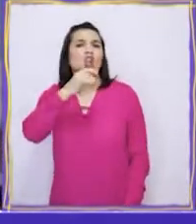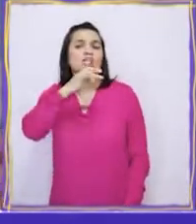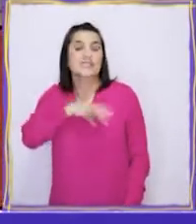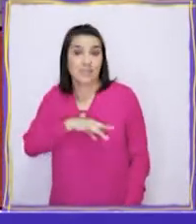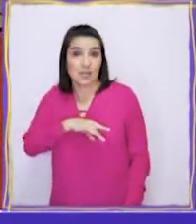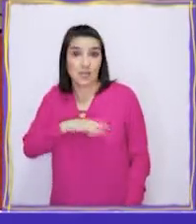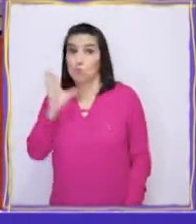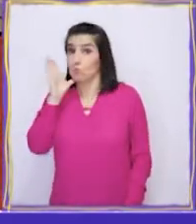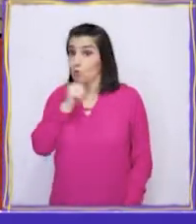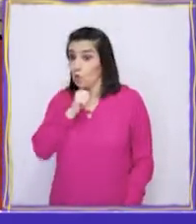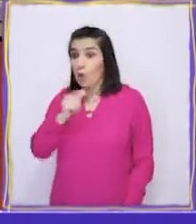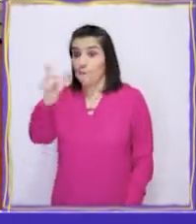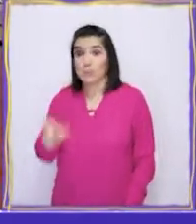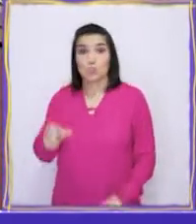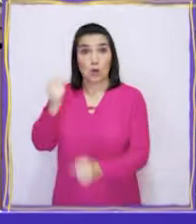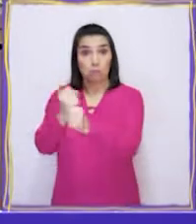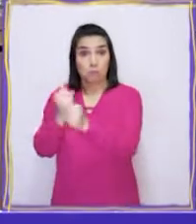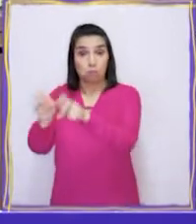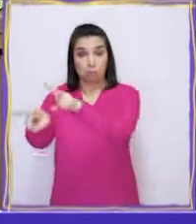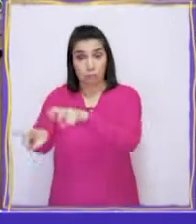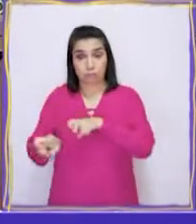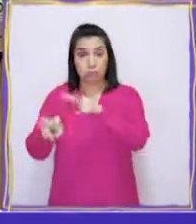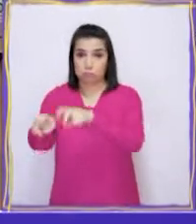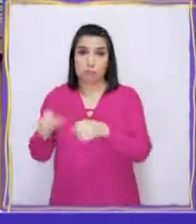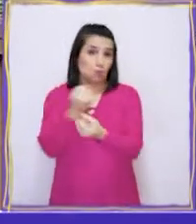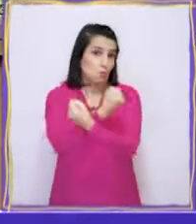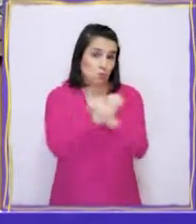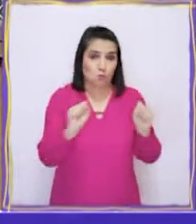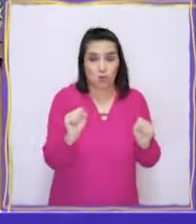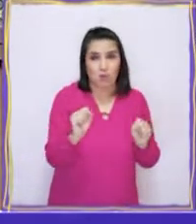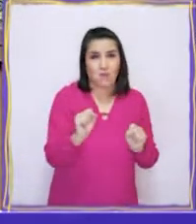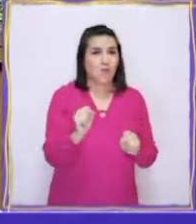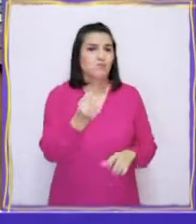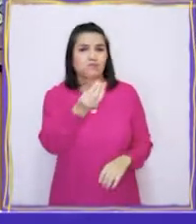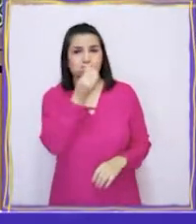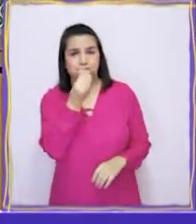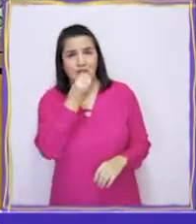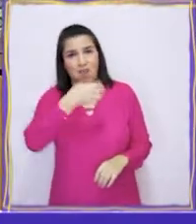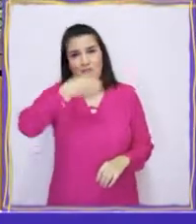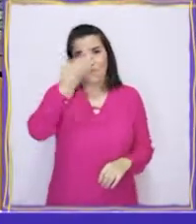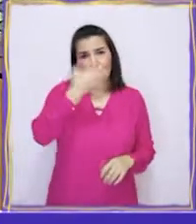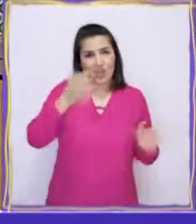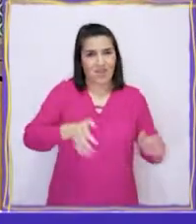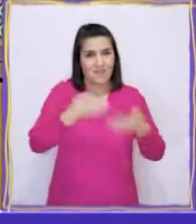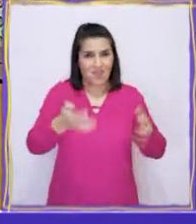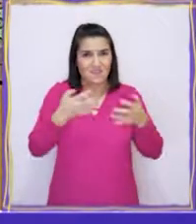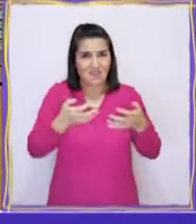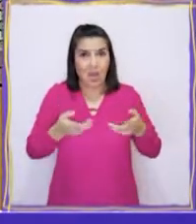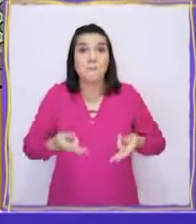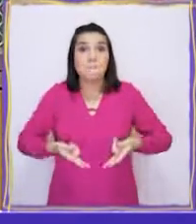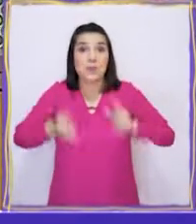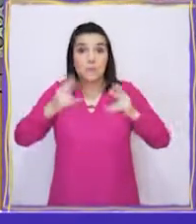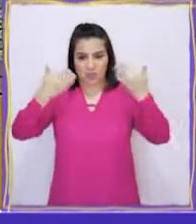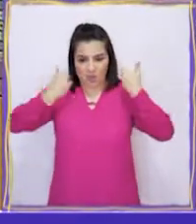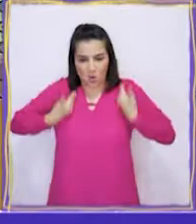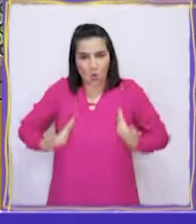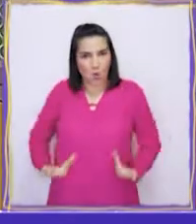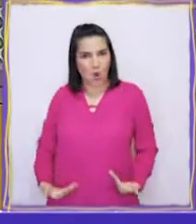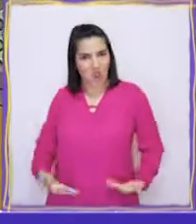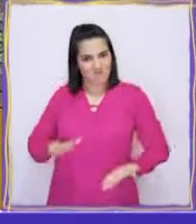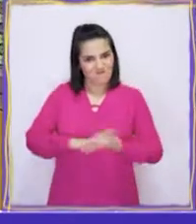país. Sin ellos no podríamos disfrutar de las ricas frutas y verduras que permiten mantener nuestro